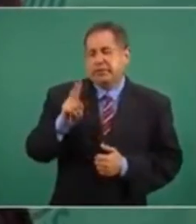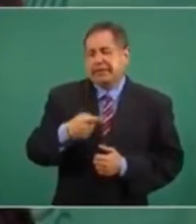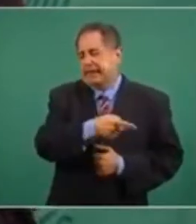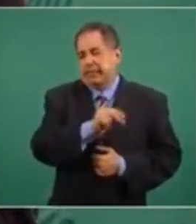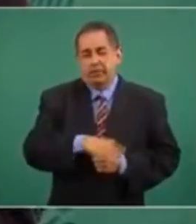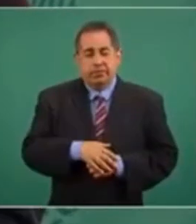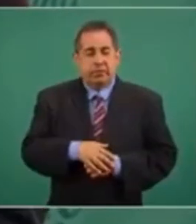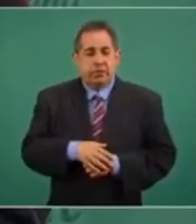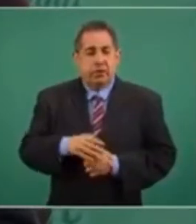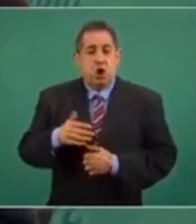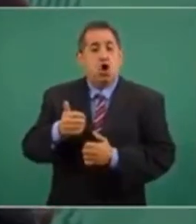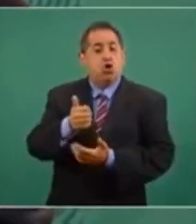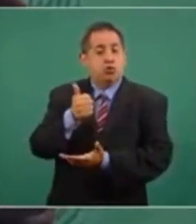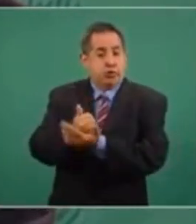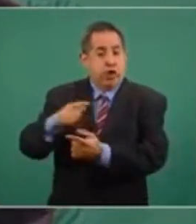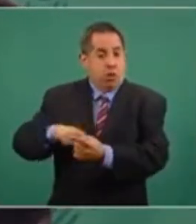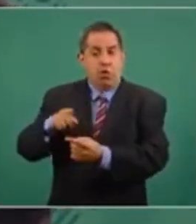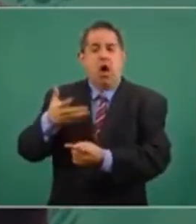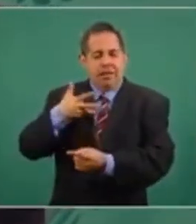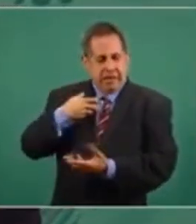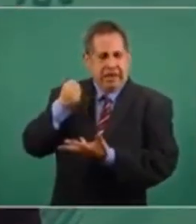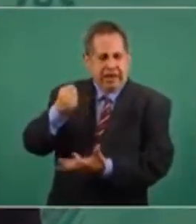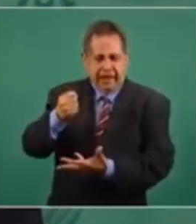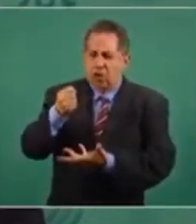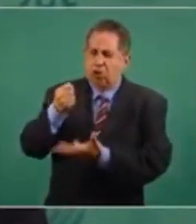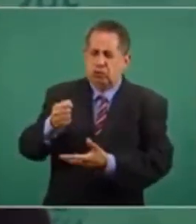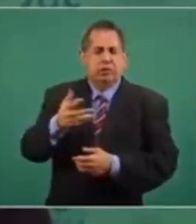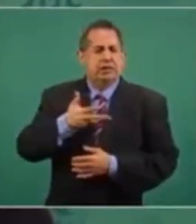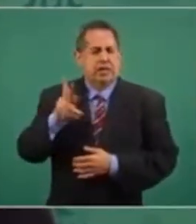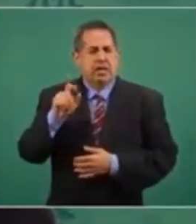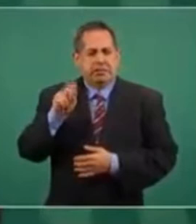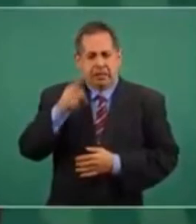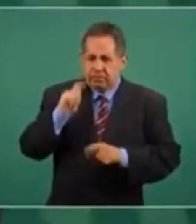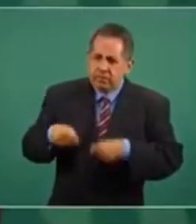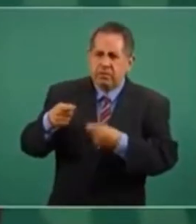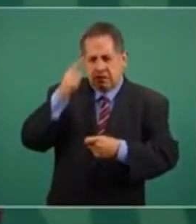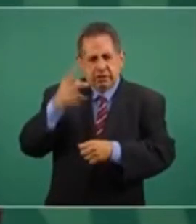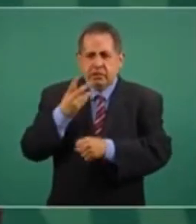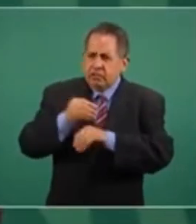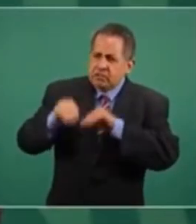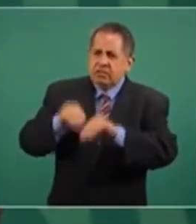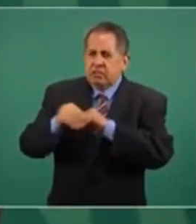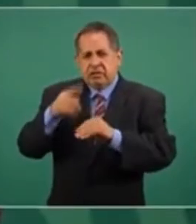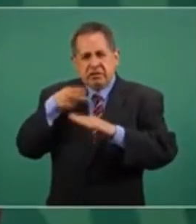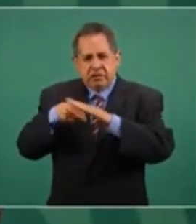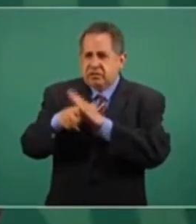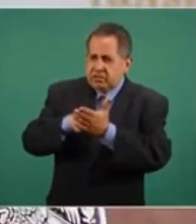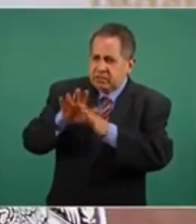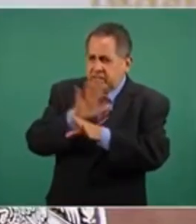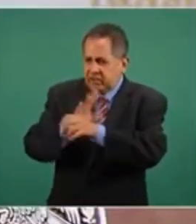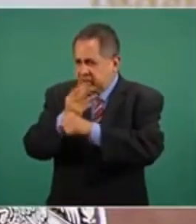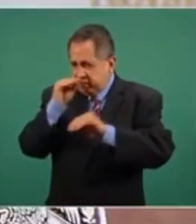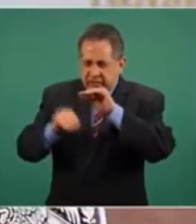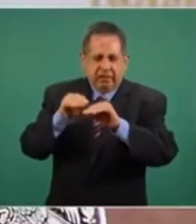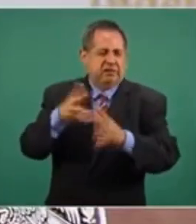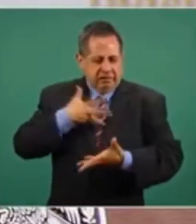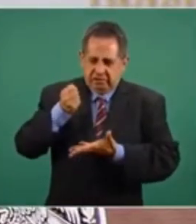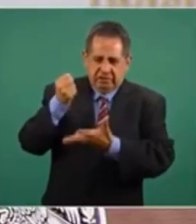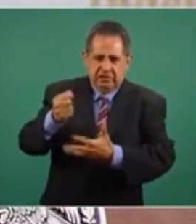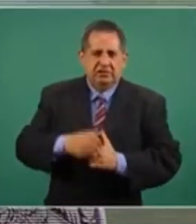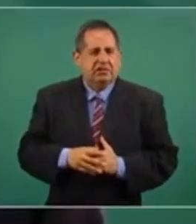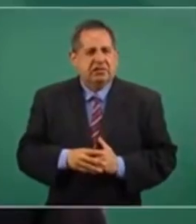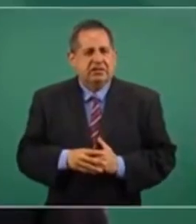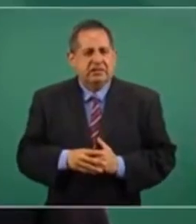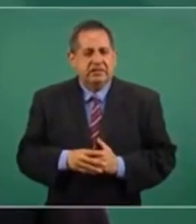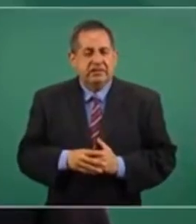tiene recursos, tiene un plan de rehabilitación del metro desde hace 2 años con recursos. No hubo una